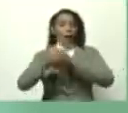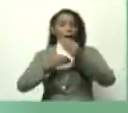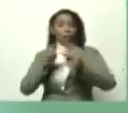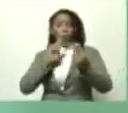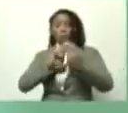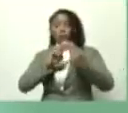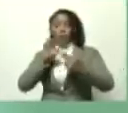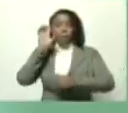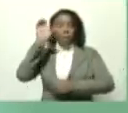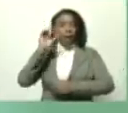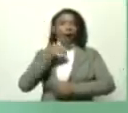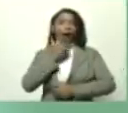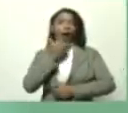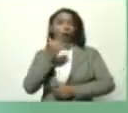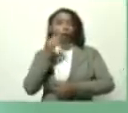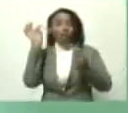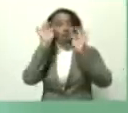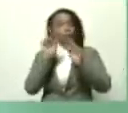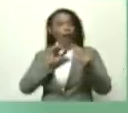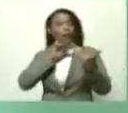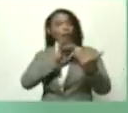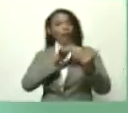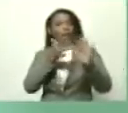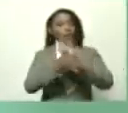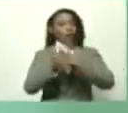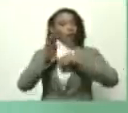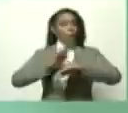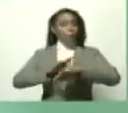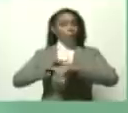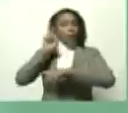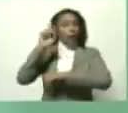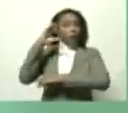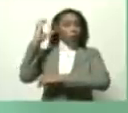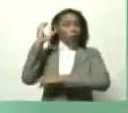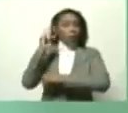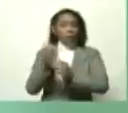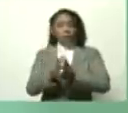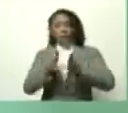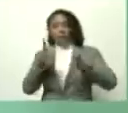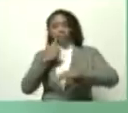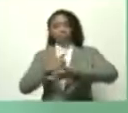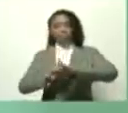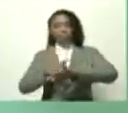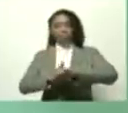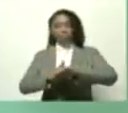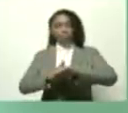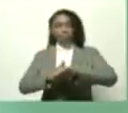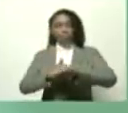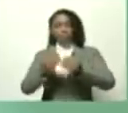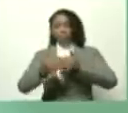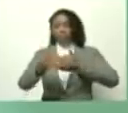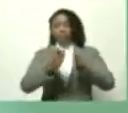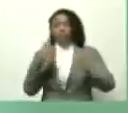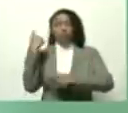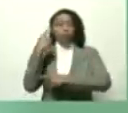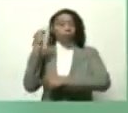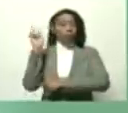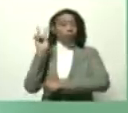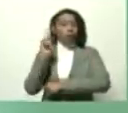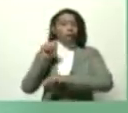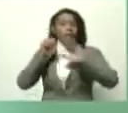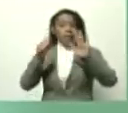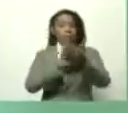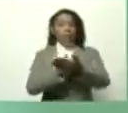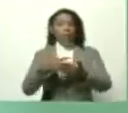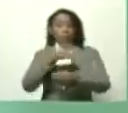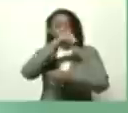un país alguno por razones de guerra, el caso de Colombia, la más grande en tiempo y la más grande en extensión. Solamente en Venezuela 6 millones de colombianos